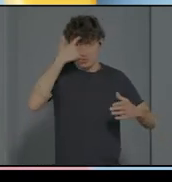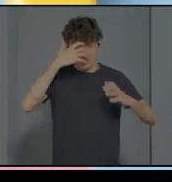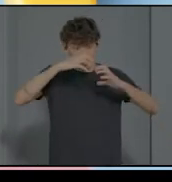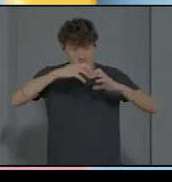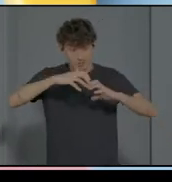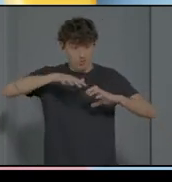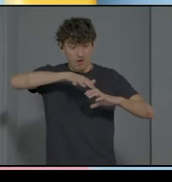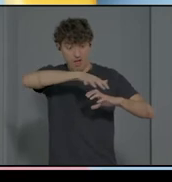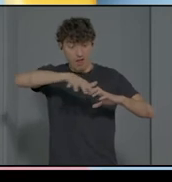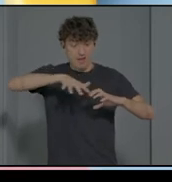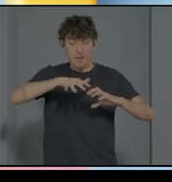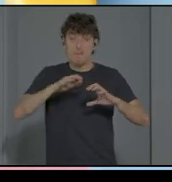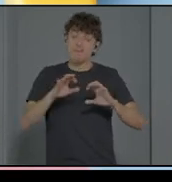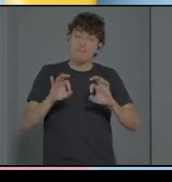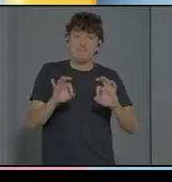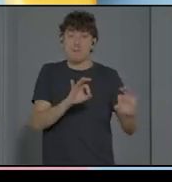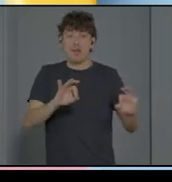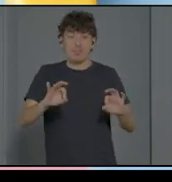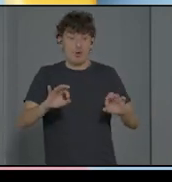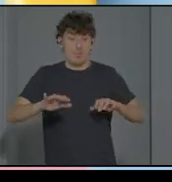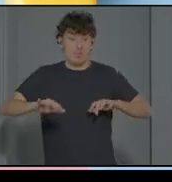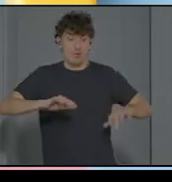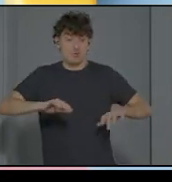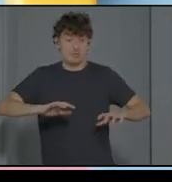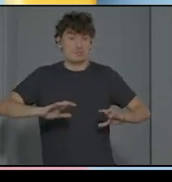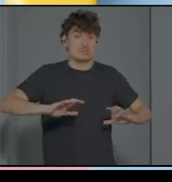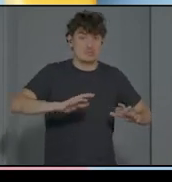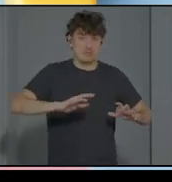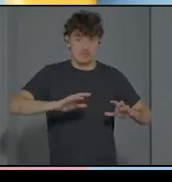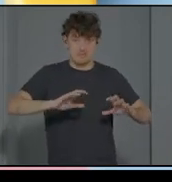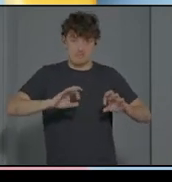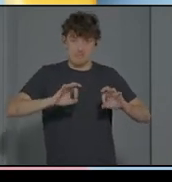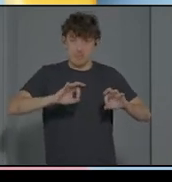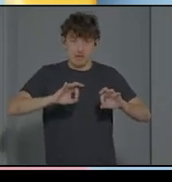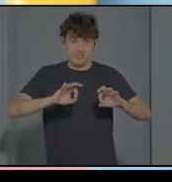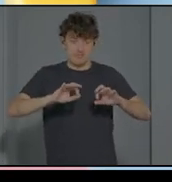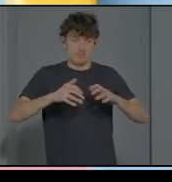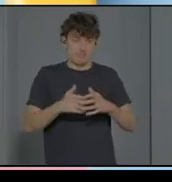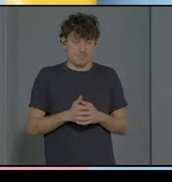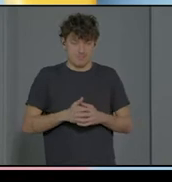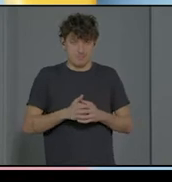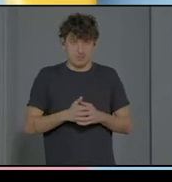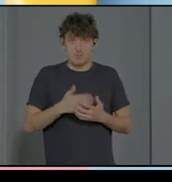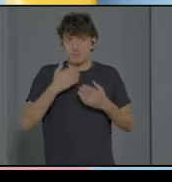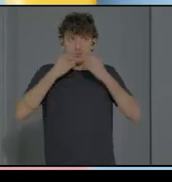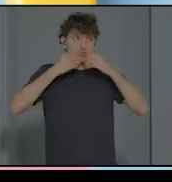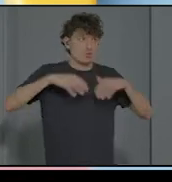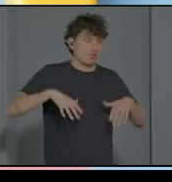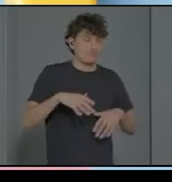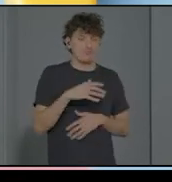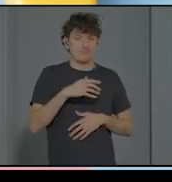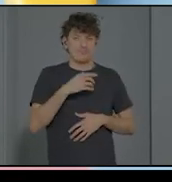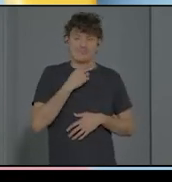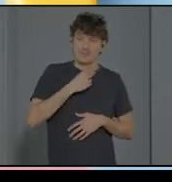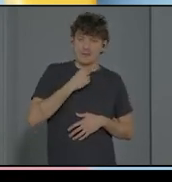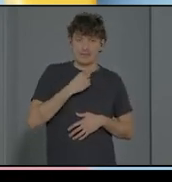movimento. Quando è una storietta un poco divertida, quando queríamos pubblicare questo studio hace unos años, entramos en el estudio